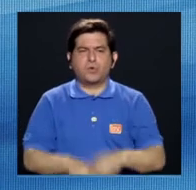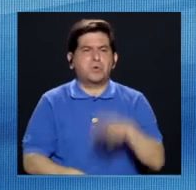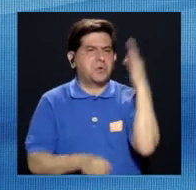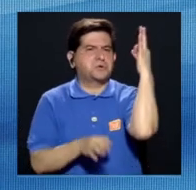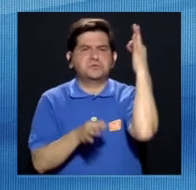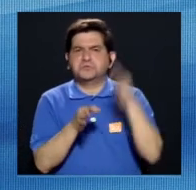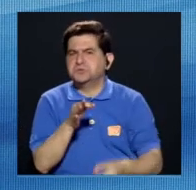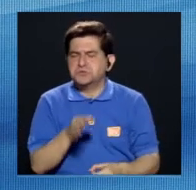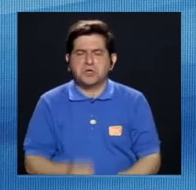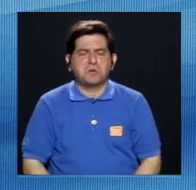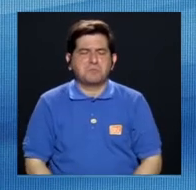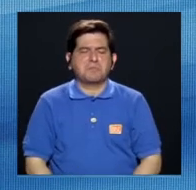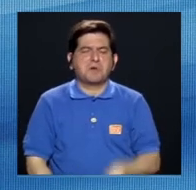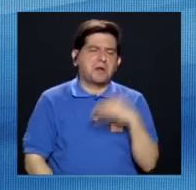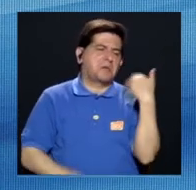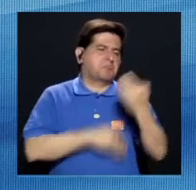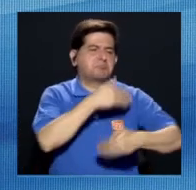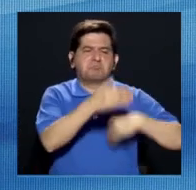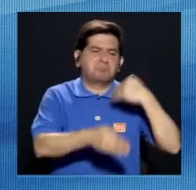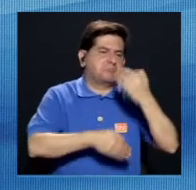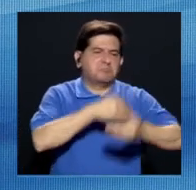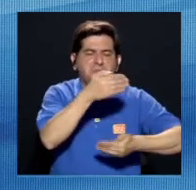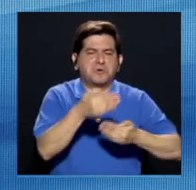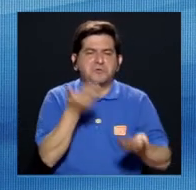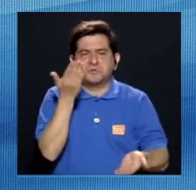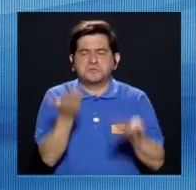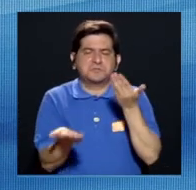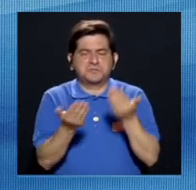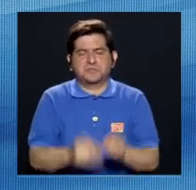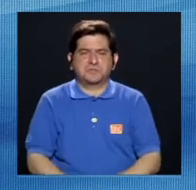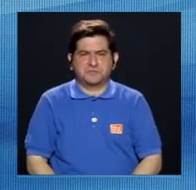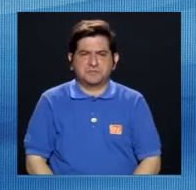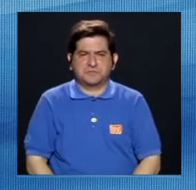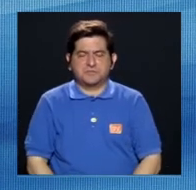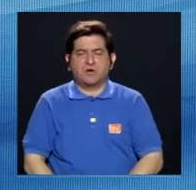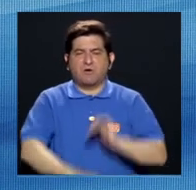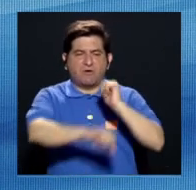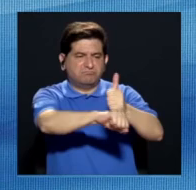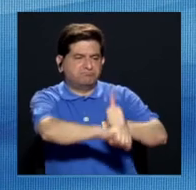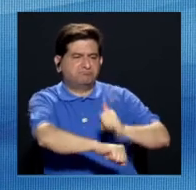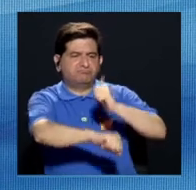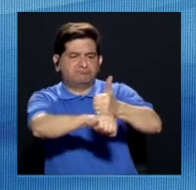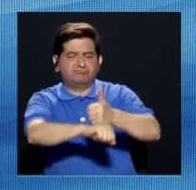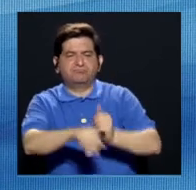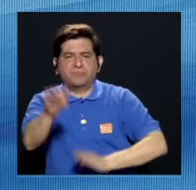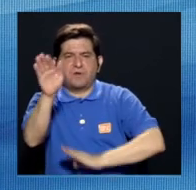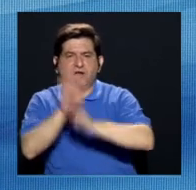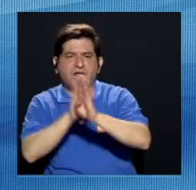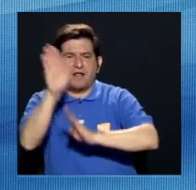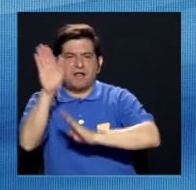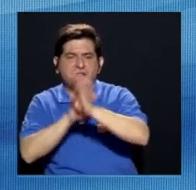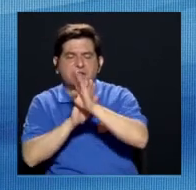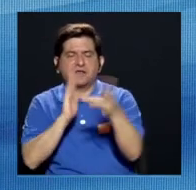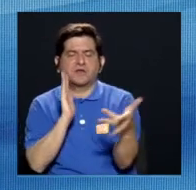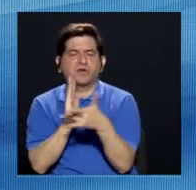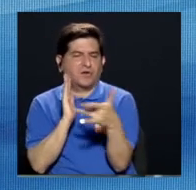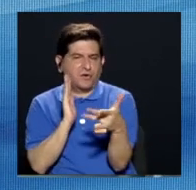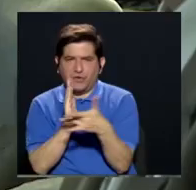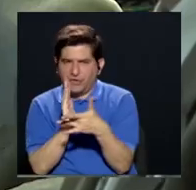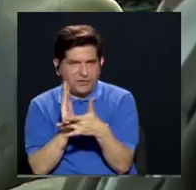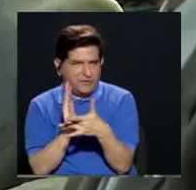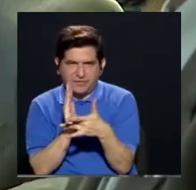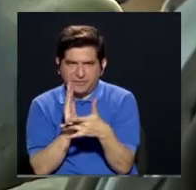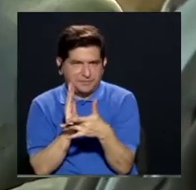simple tendencia que va siendo impuesta por el desarrollo de la